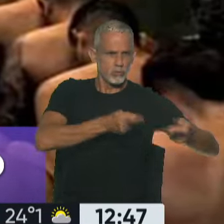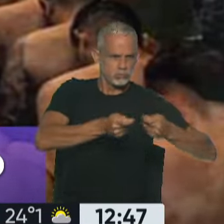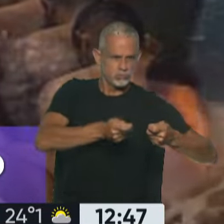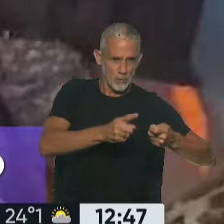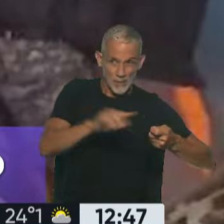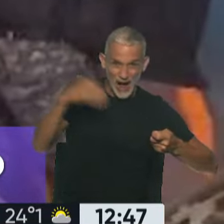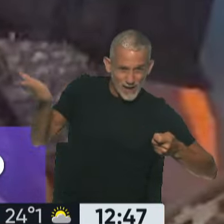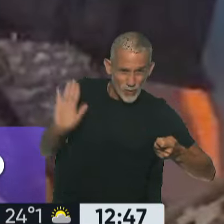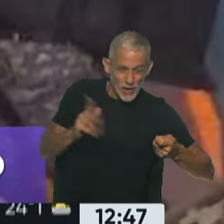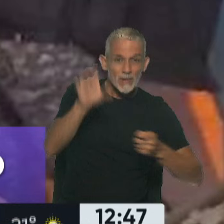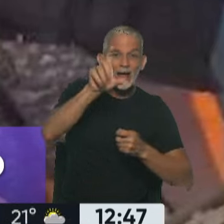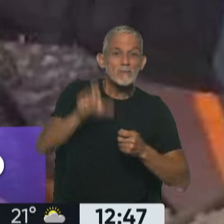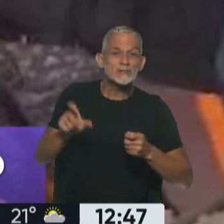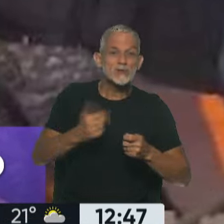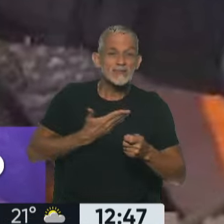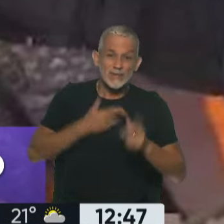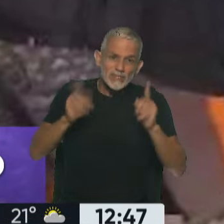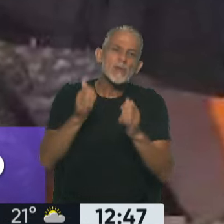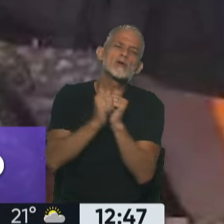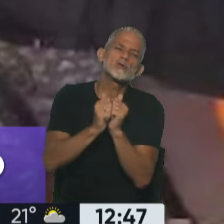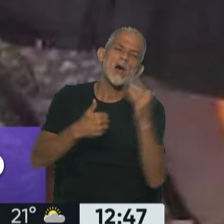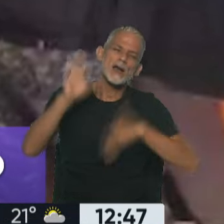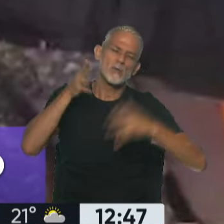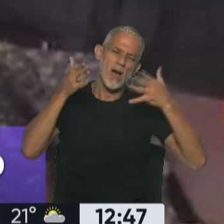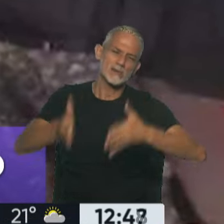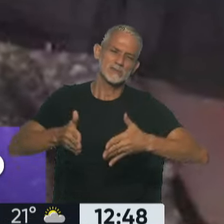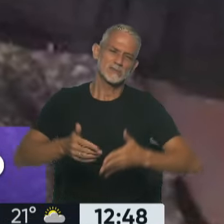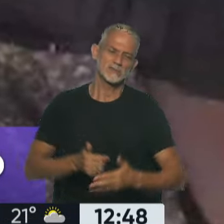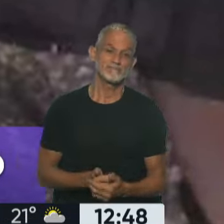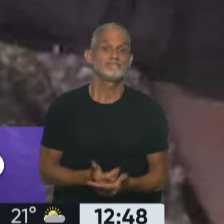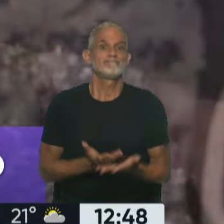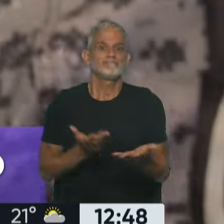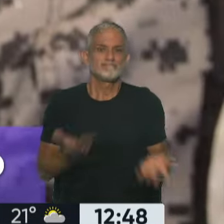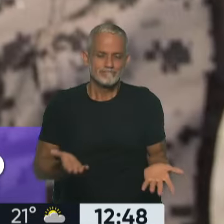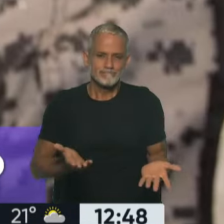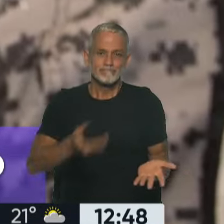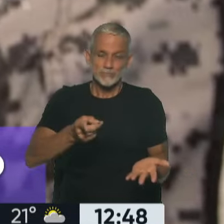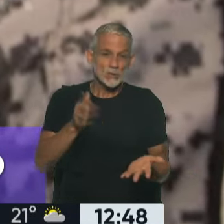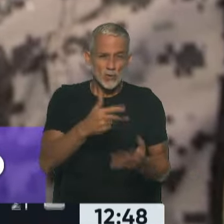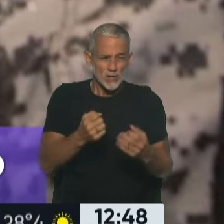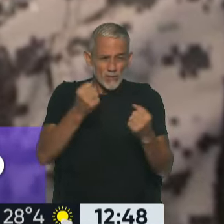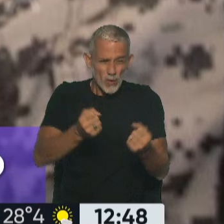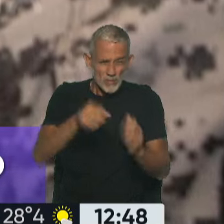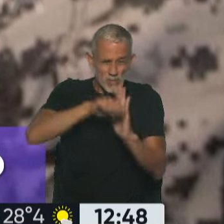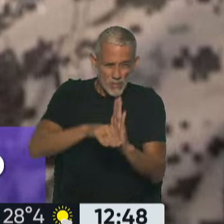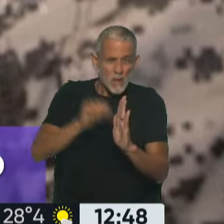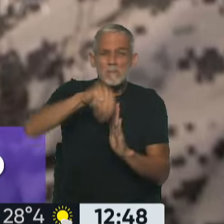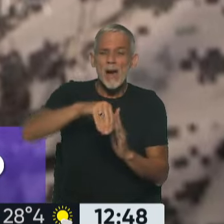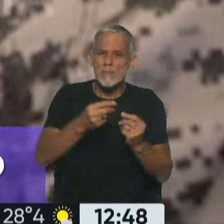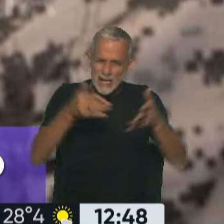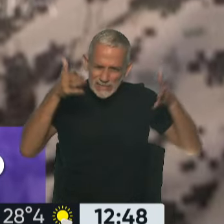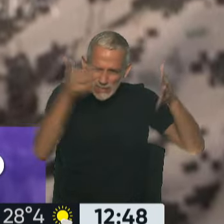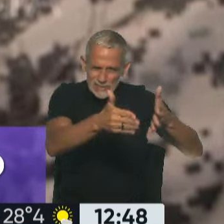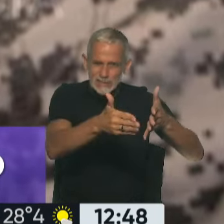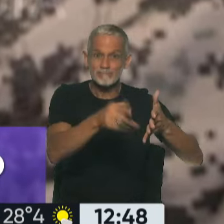solo para los santafesinos en general, sino para los rosarinos en particular. Entonces, todos los esfuerzos y las medidas de seguridad están